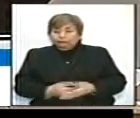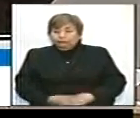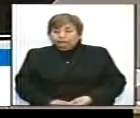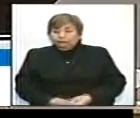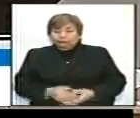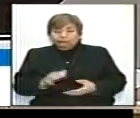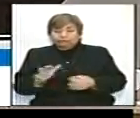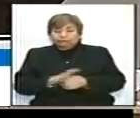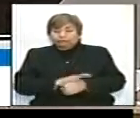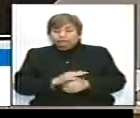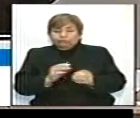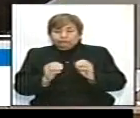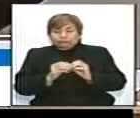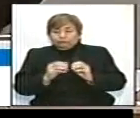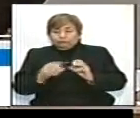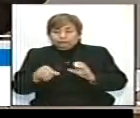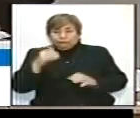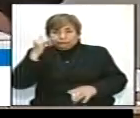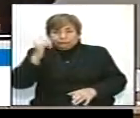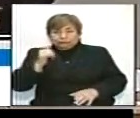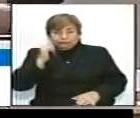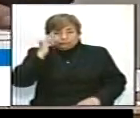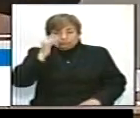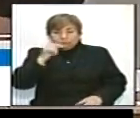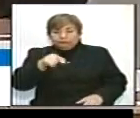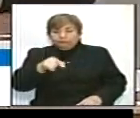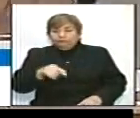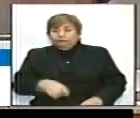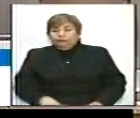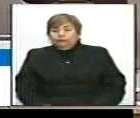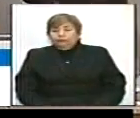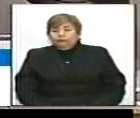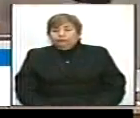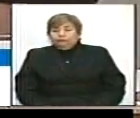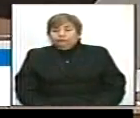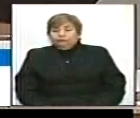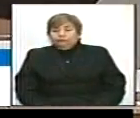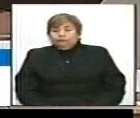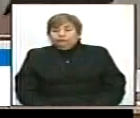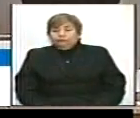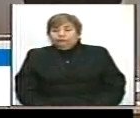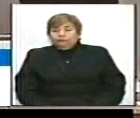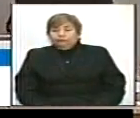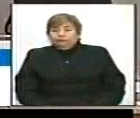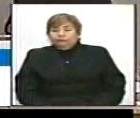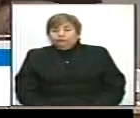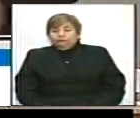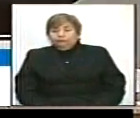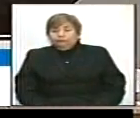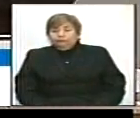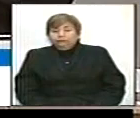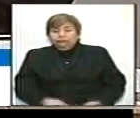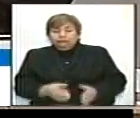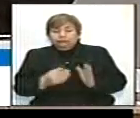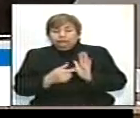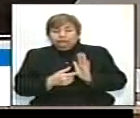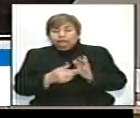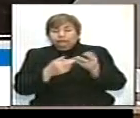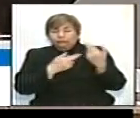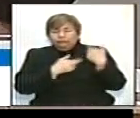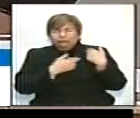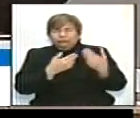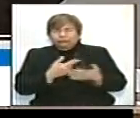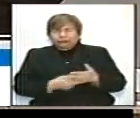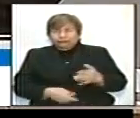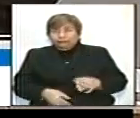a quedar grabado y esta grabación trasladaremos al sector correspondiente, y